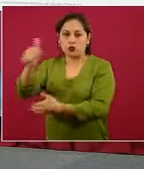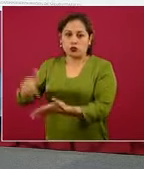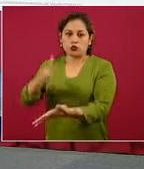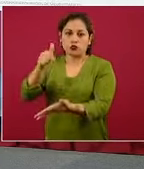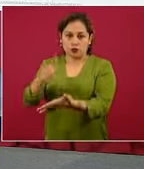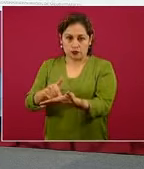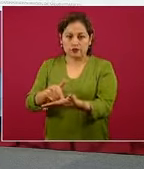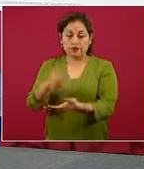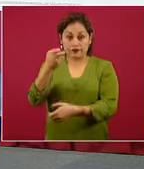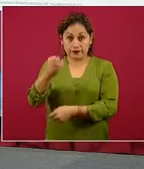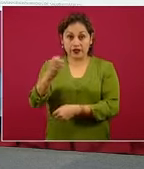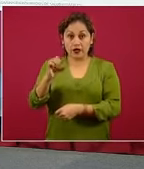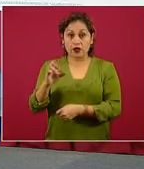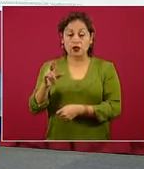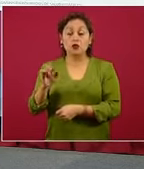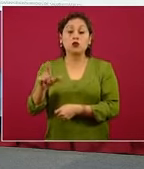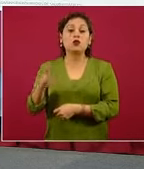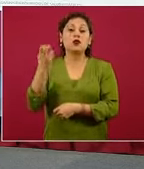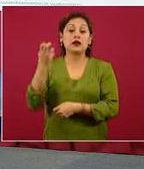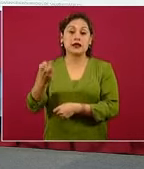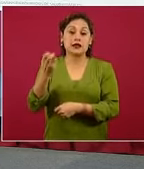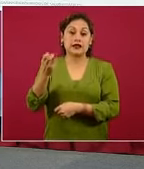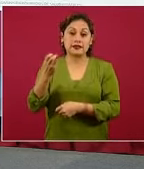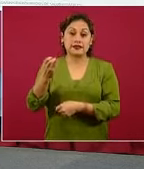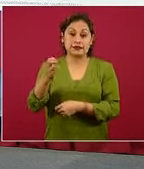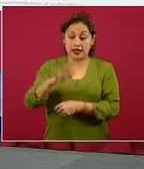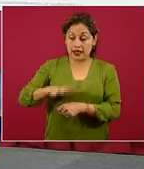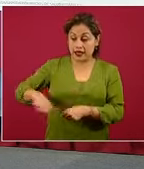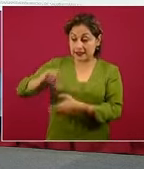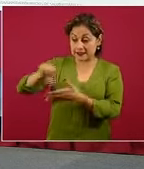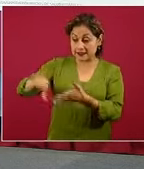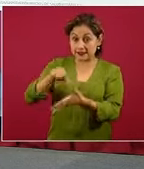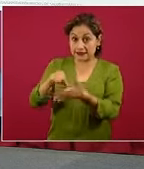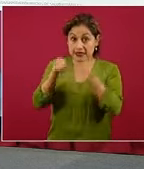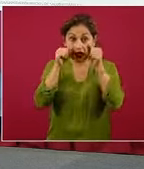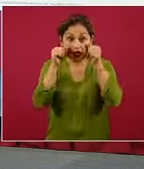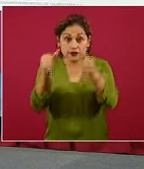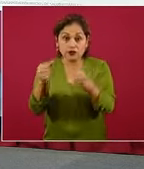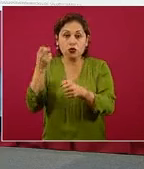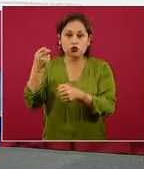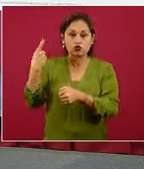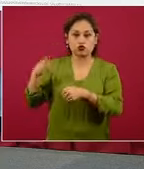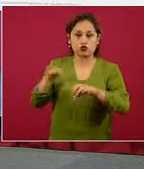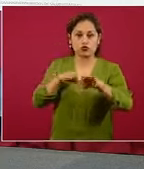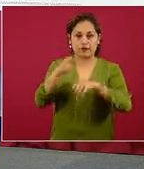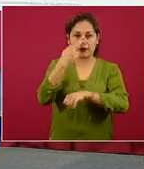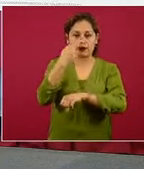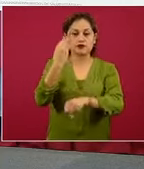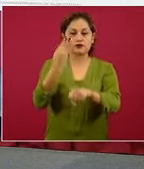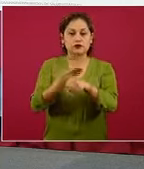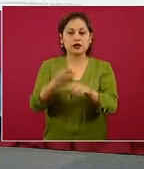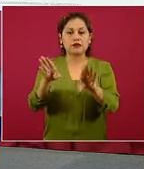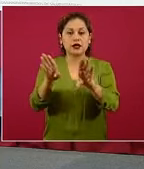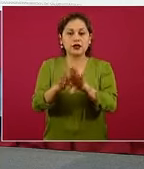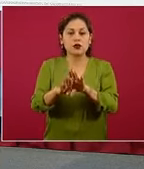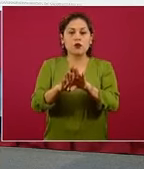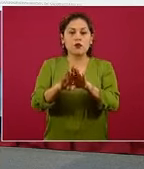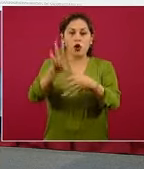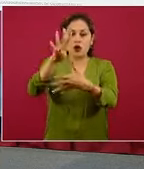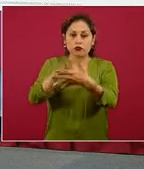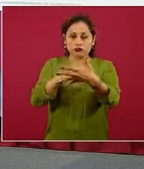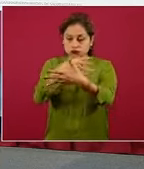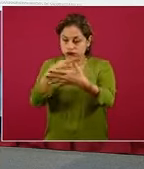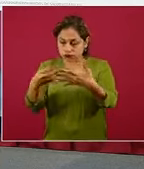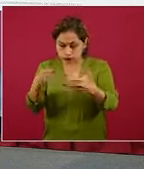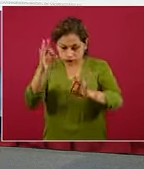CRUM entra en un trabajo especial porque entonces ellos pueden, a través de los sistemas, identificar en dónde